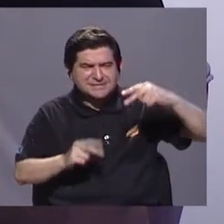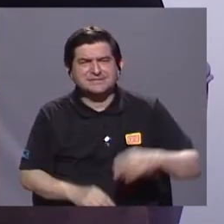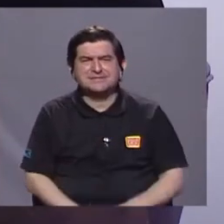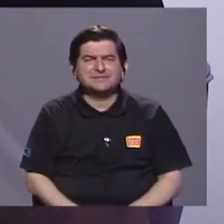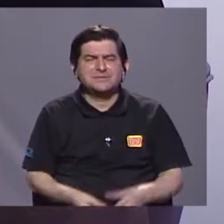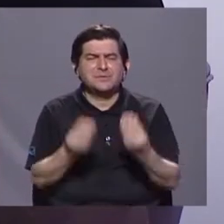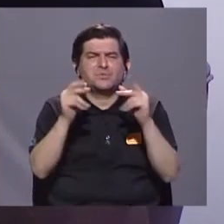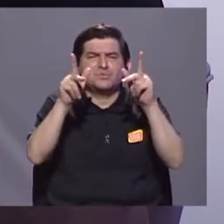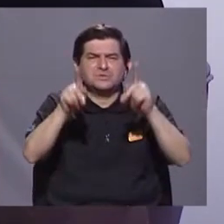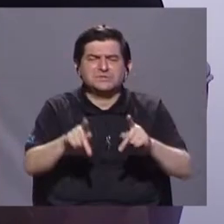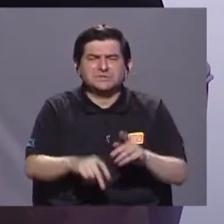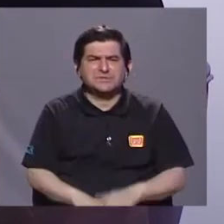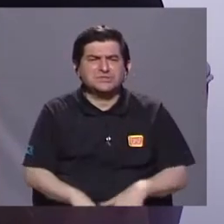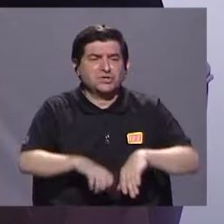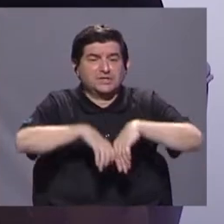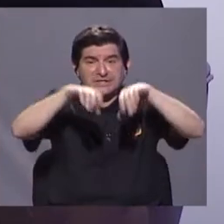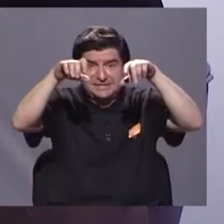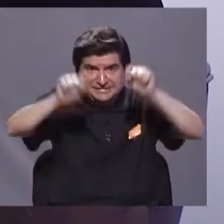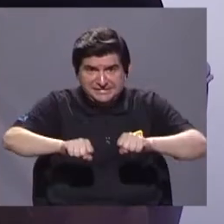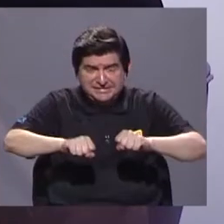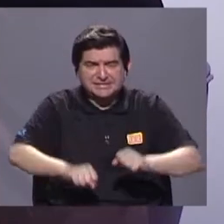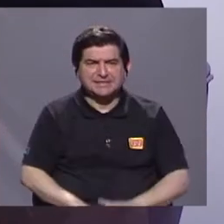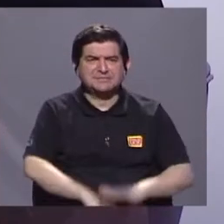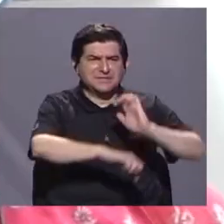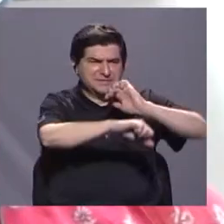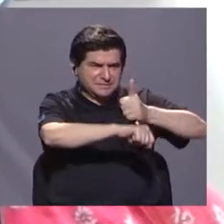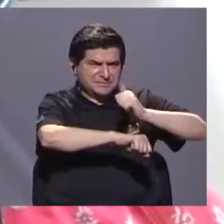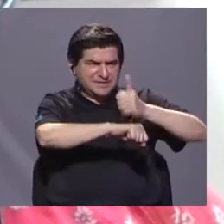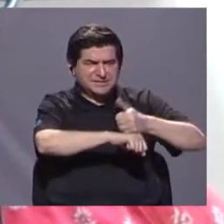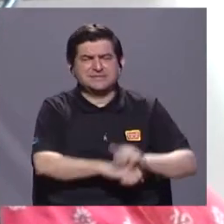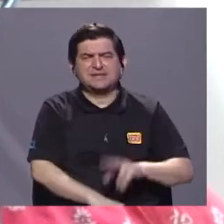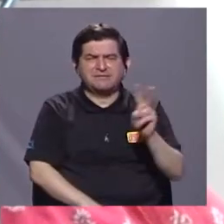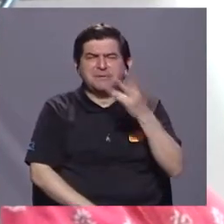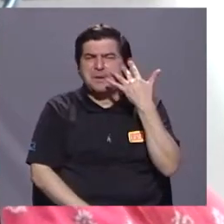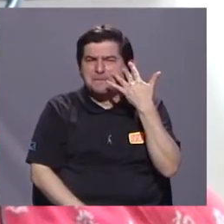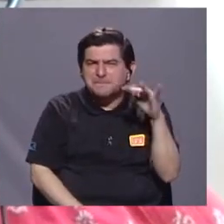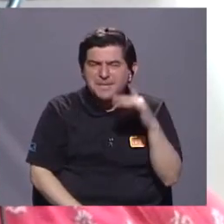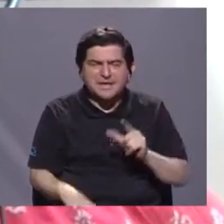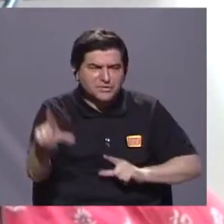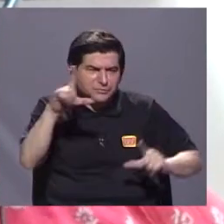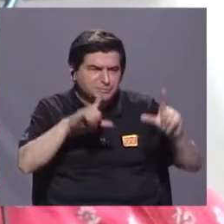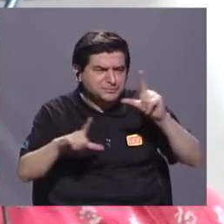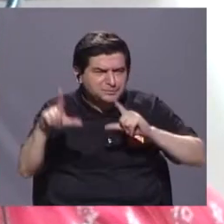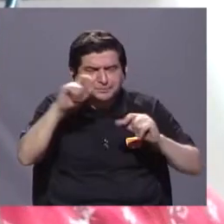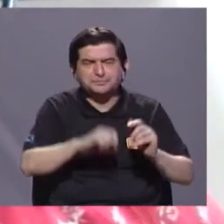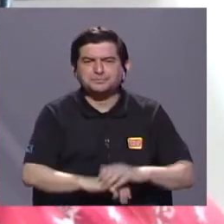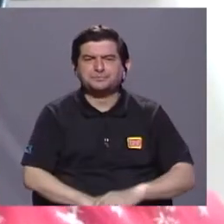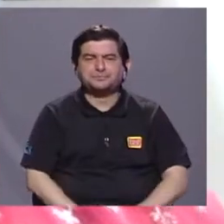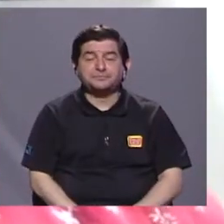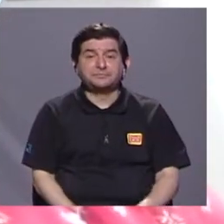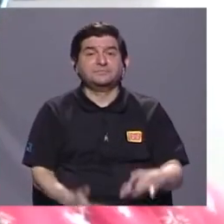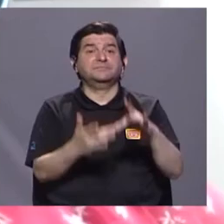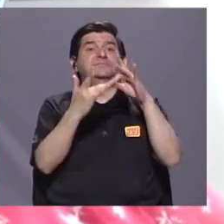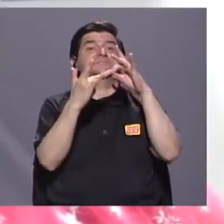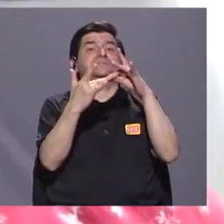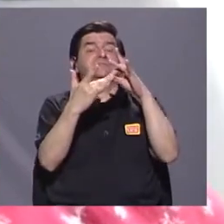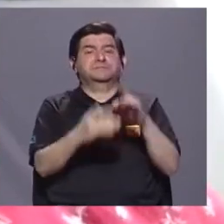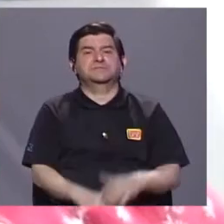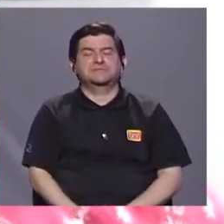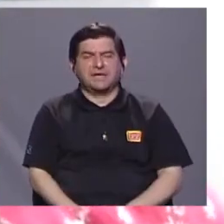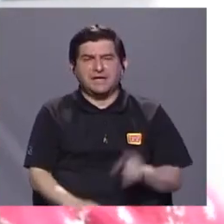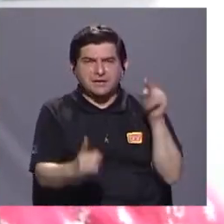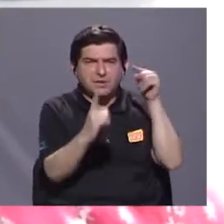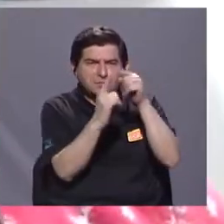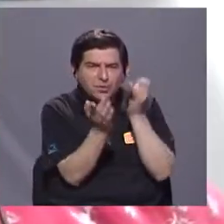diseño de sistemas para crear virus parecidos en el laboratorio sobre todo para el para fines de